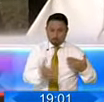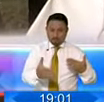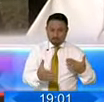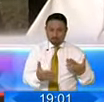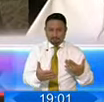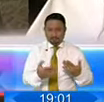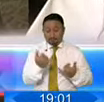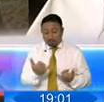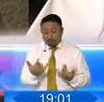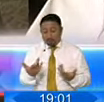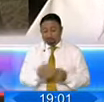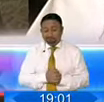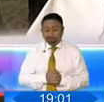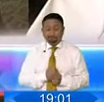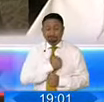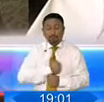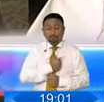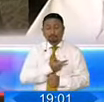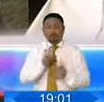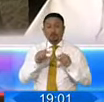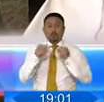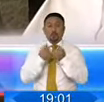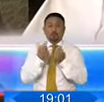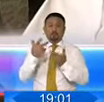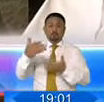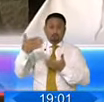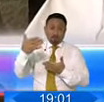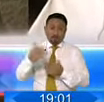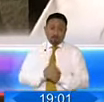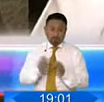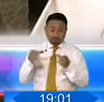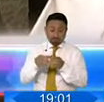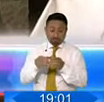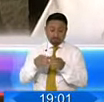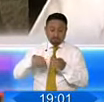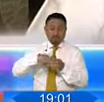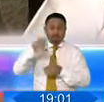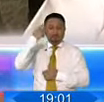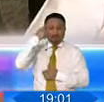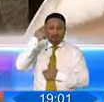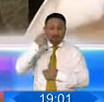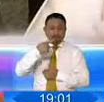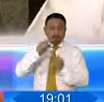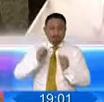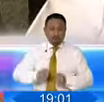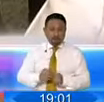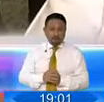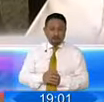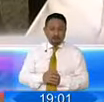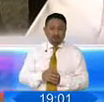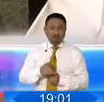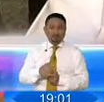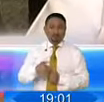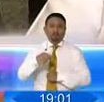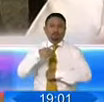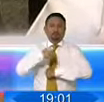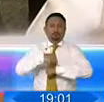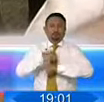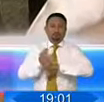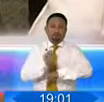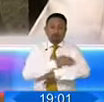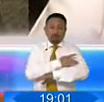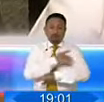que un partido político haya creído que todavía seguía en una época en la cual